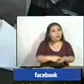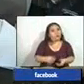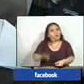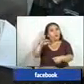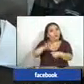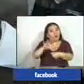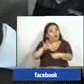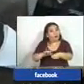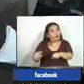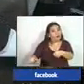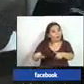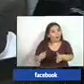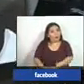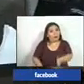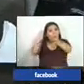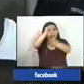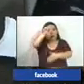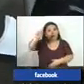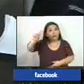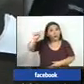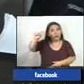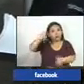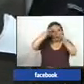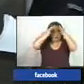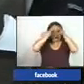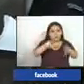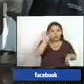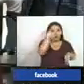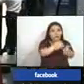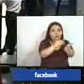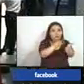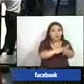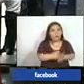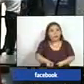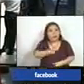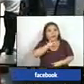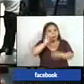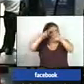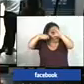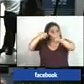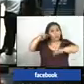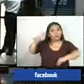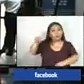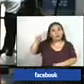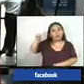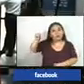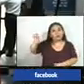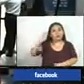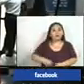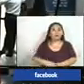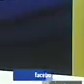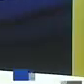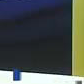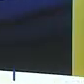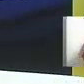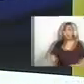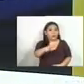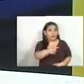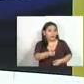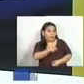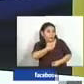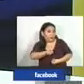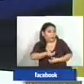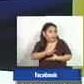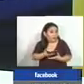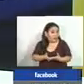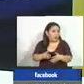acuerdo a la fecha del organismo electoral. Con imágenes de José Delgado, Nelson Quinteros, Noticiero Hechos. Comentarles también